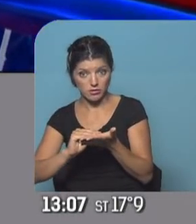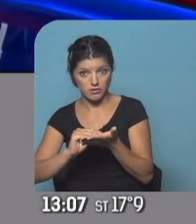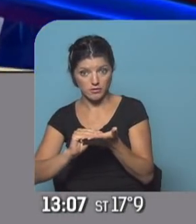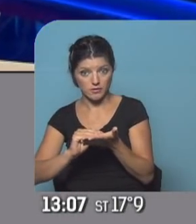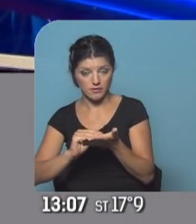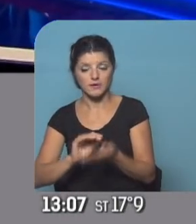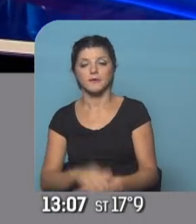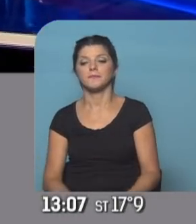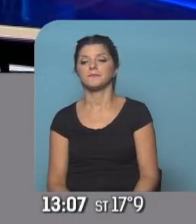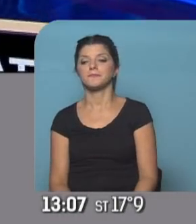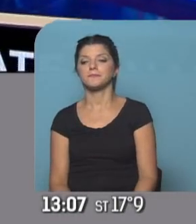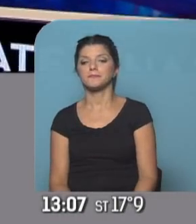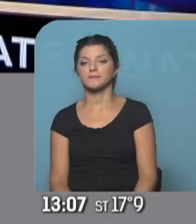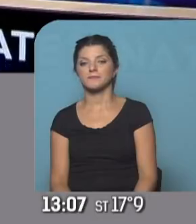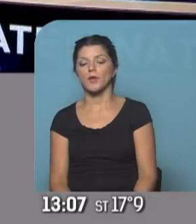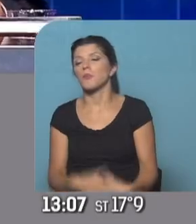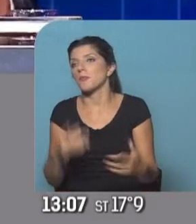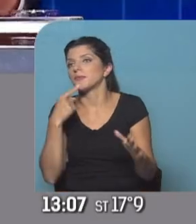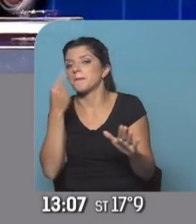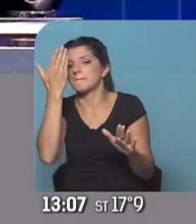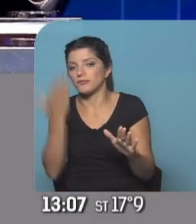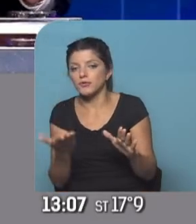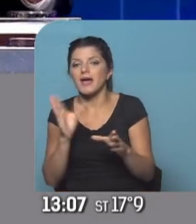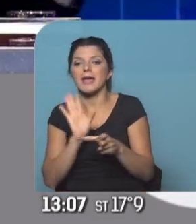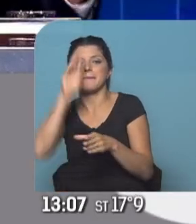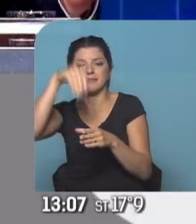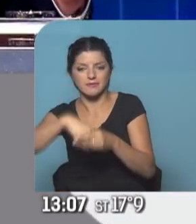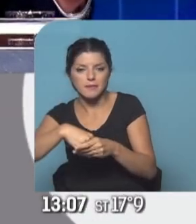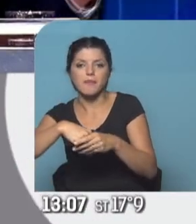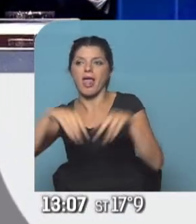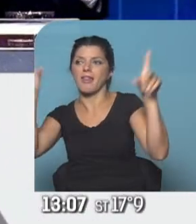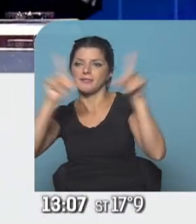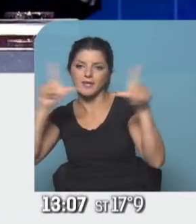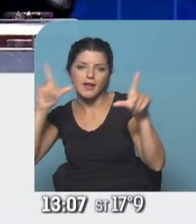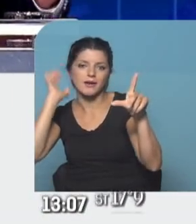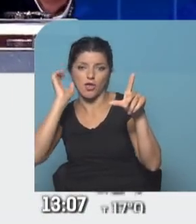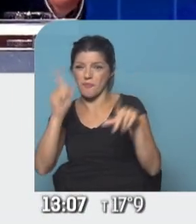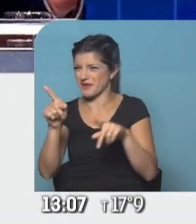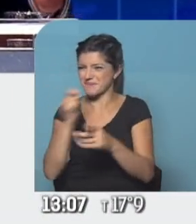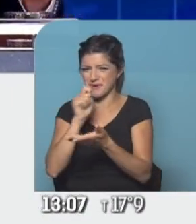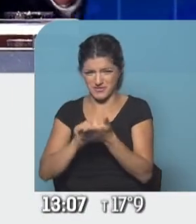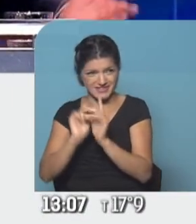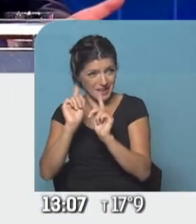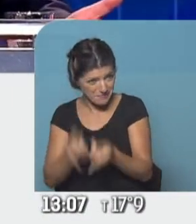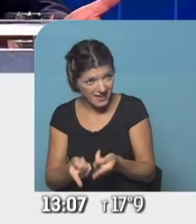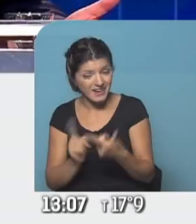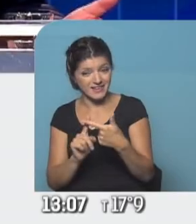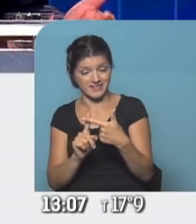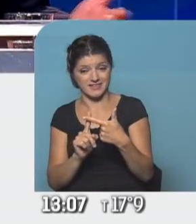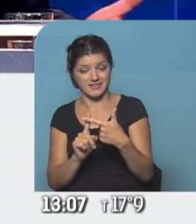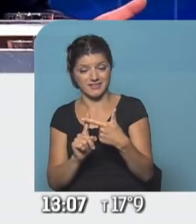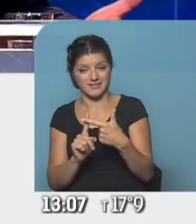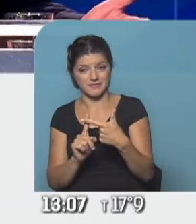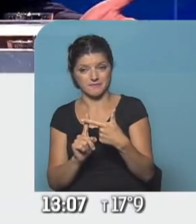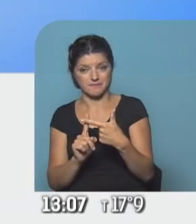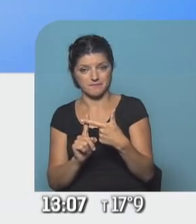un ciudadano que participa en los medios públicos, es periodista. Entonces, y